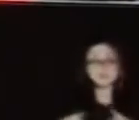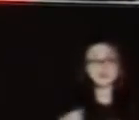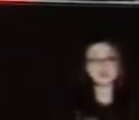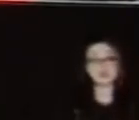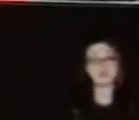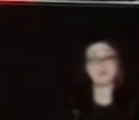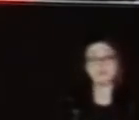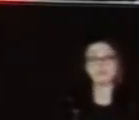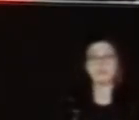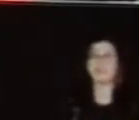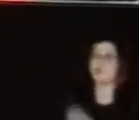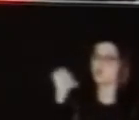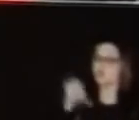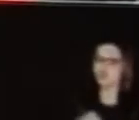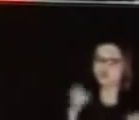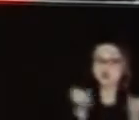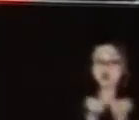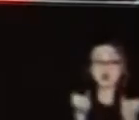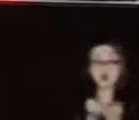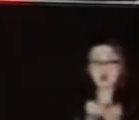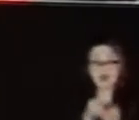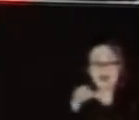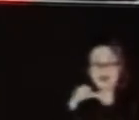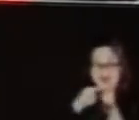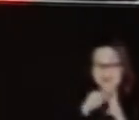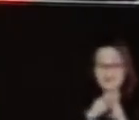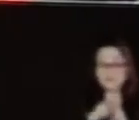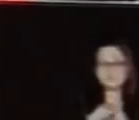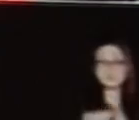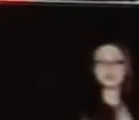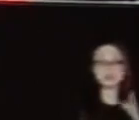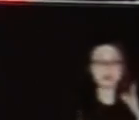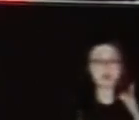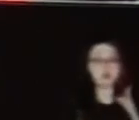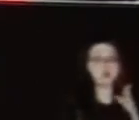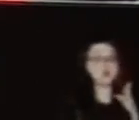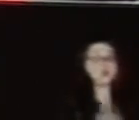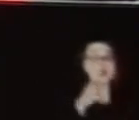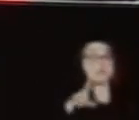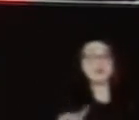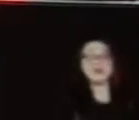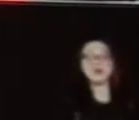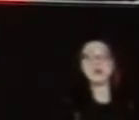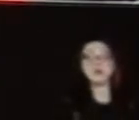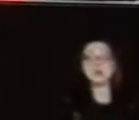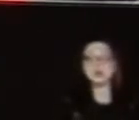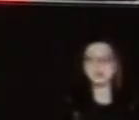comienza un cambio de régimen político.